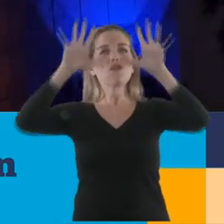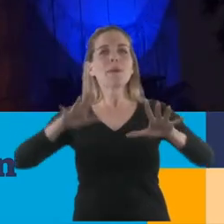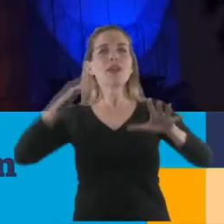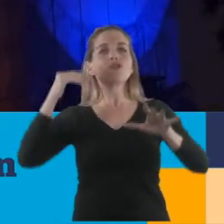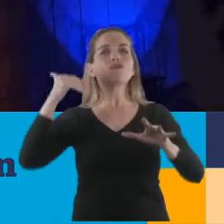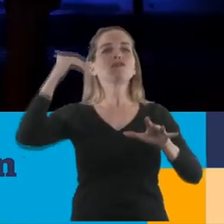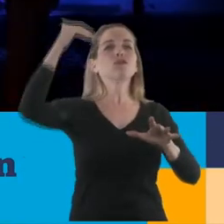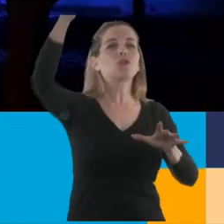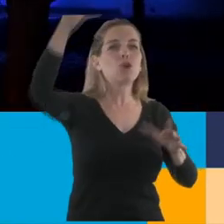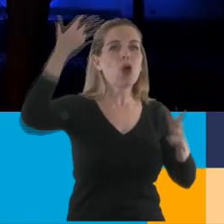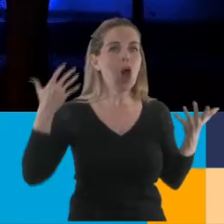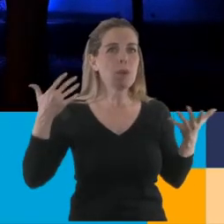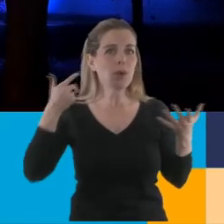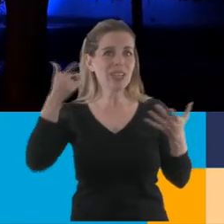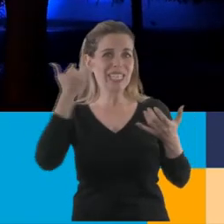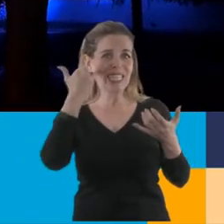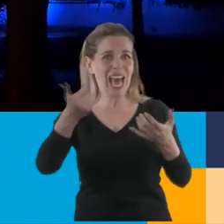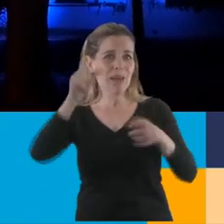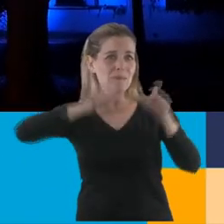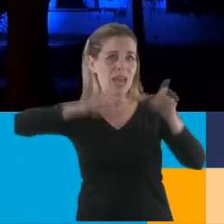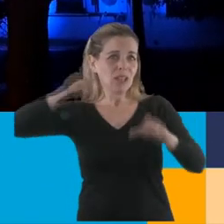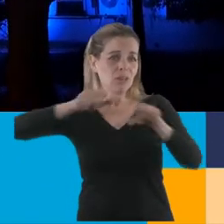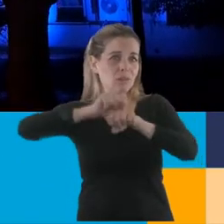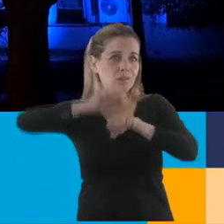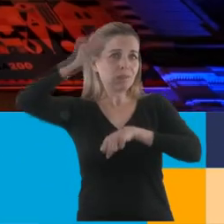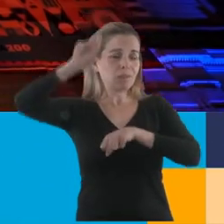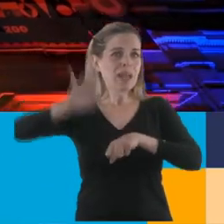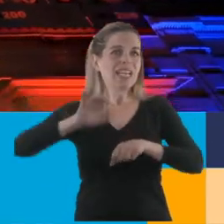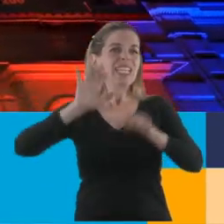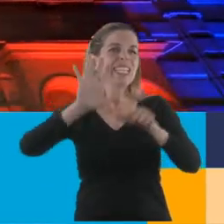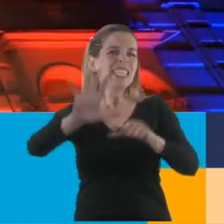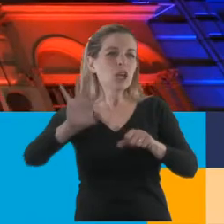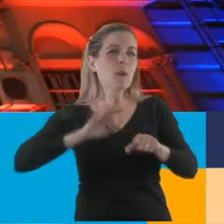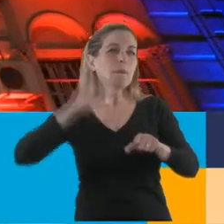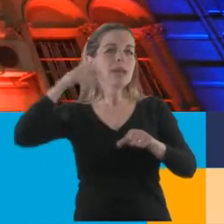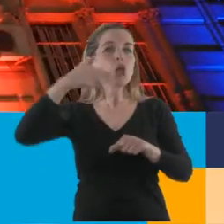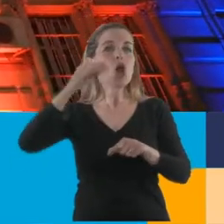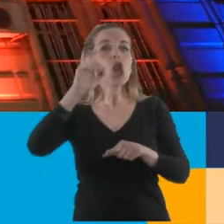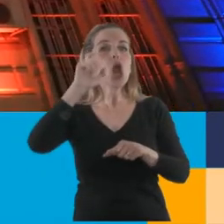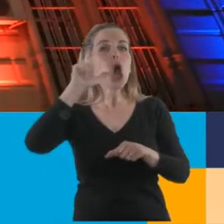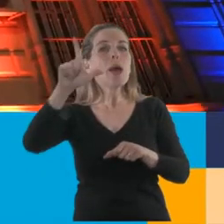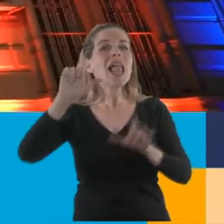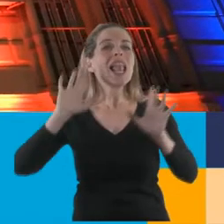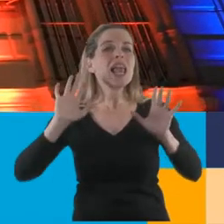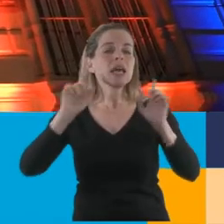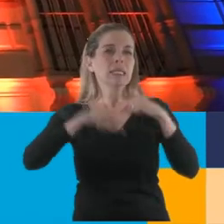Nobel y va a seguir generando y sigue construyendo con una mirada hacia adelante.